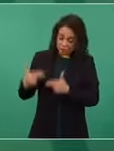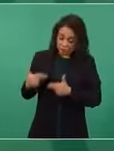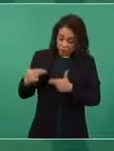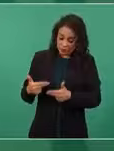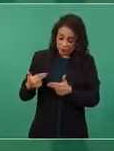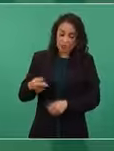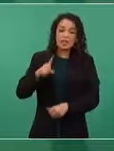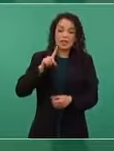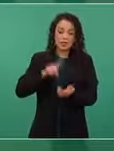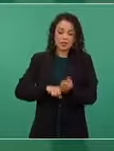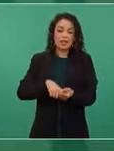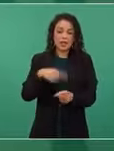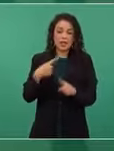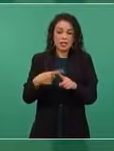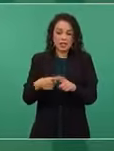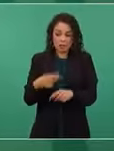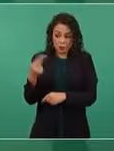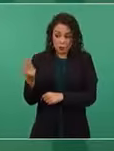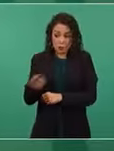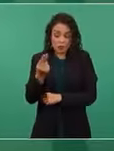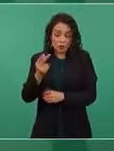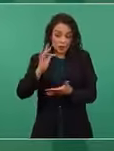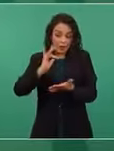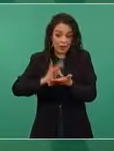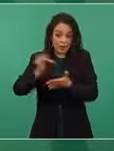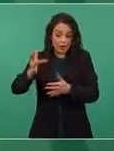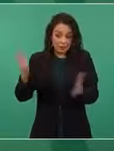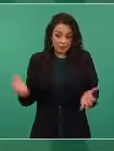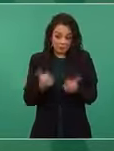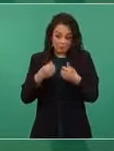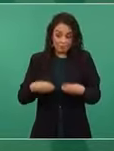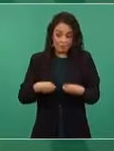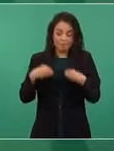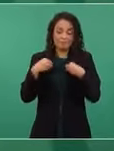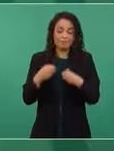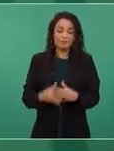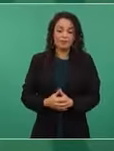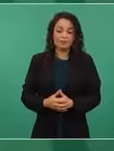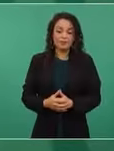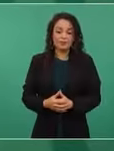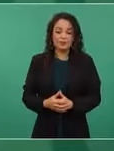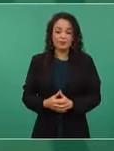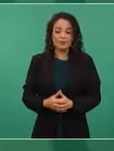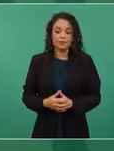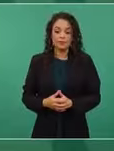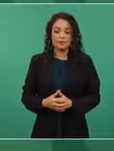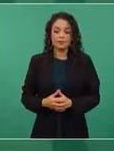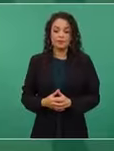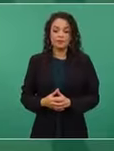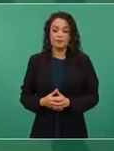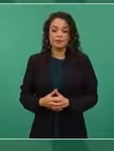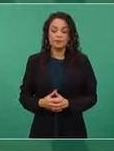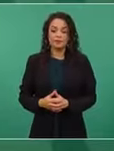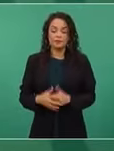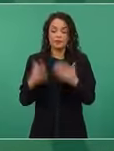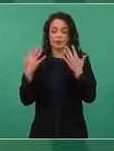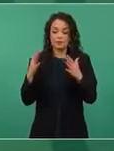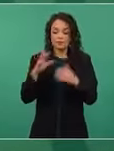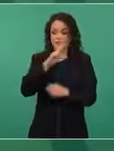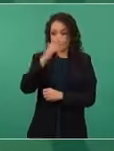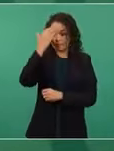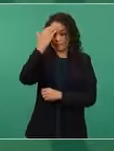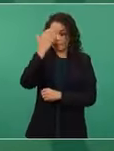ustedes. También recordamos, celebramos a las compañeras y a los compañeros